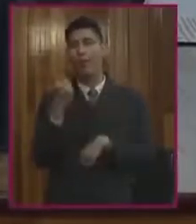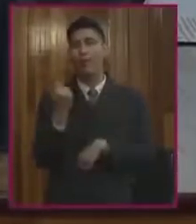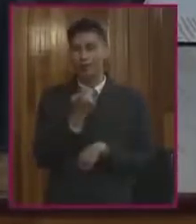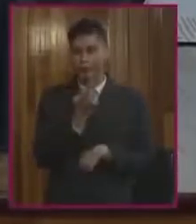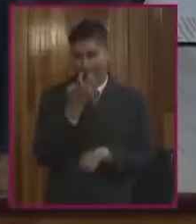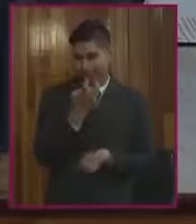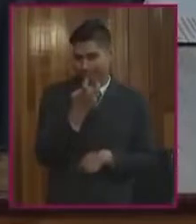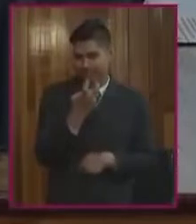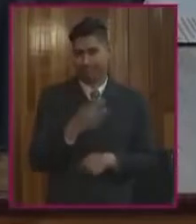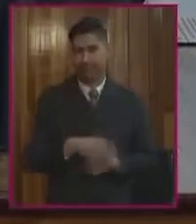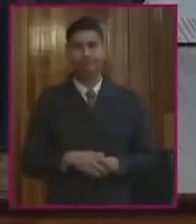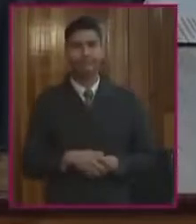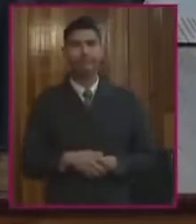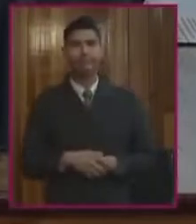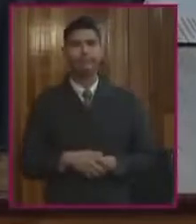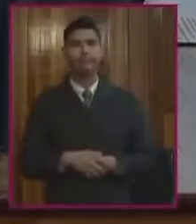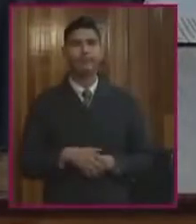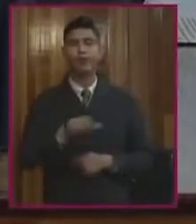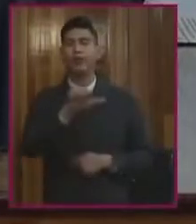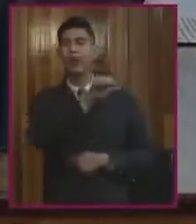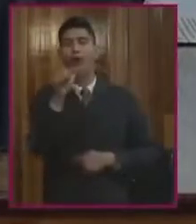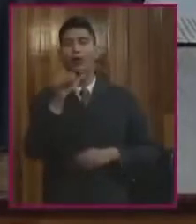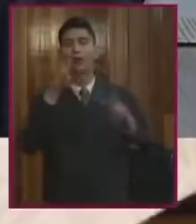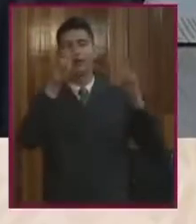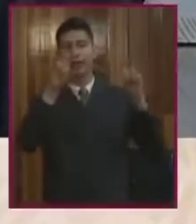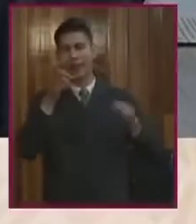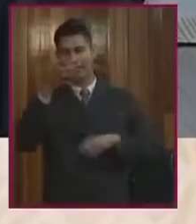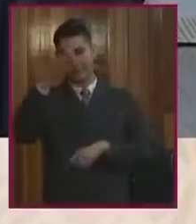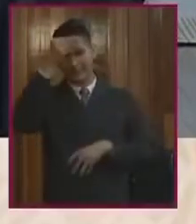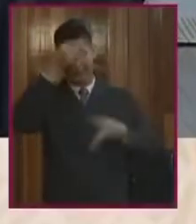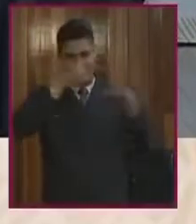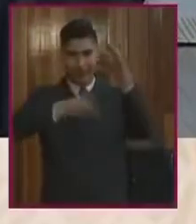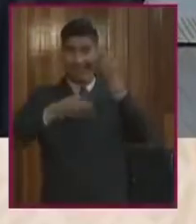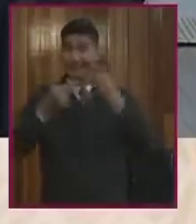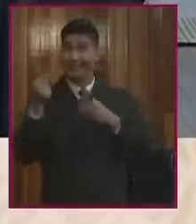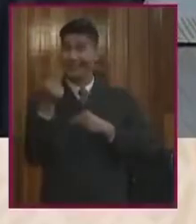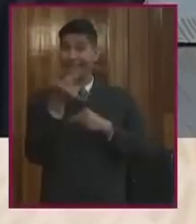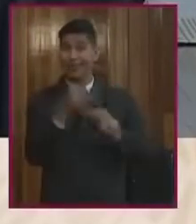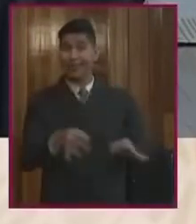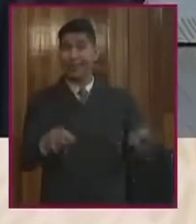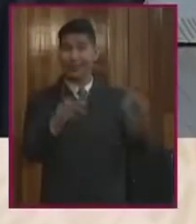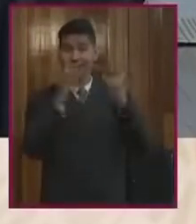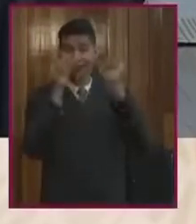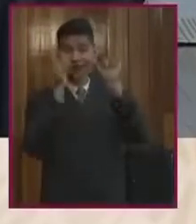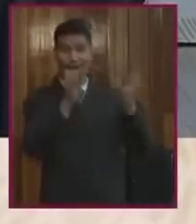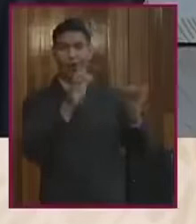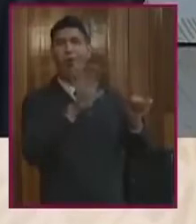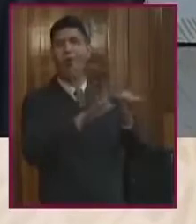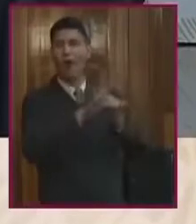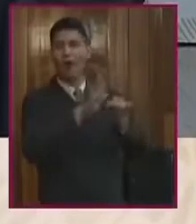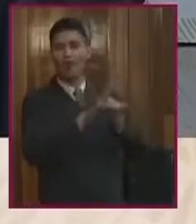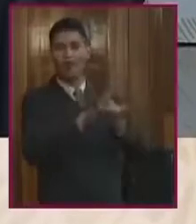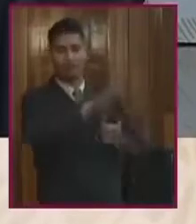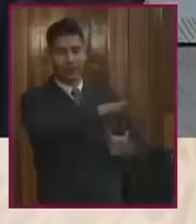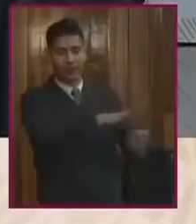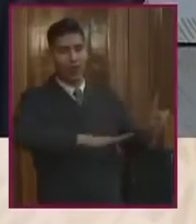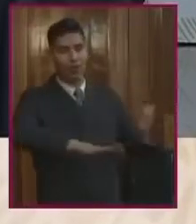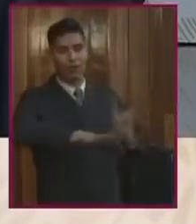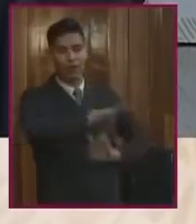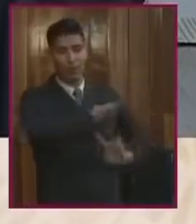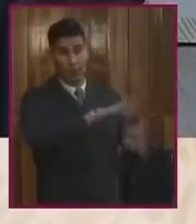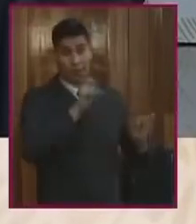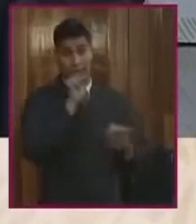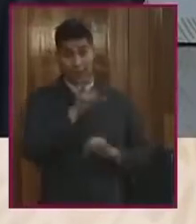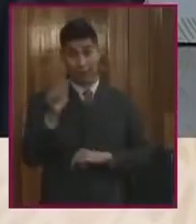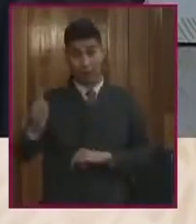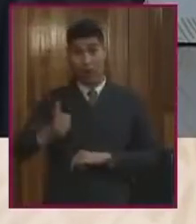Los ambientes de aprendizaje que debemos crear necesitan involucrar el contexto y la cultura del alumno a fin de hacerlos más significativos para